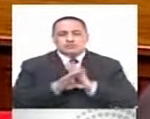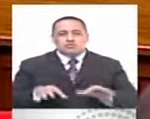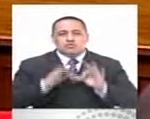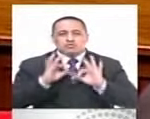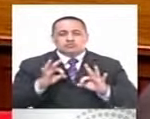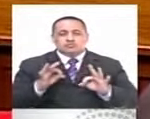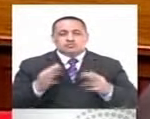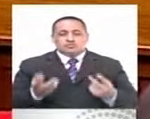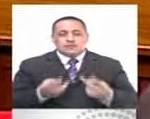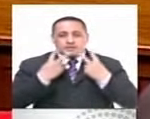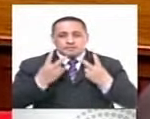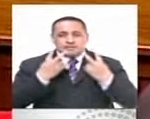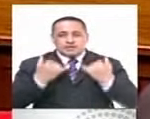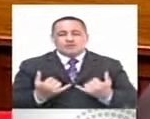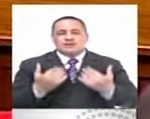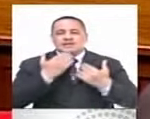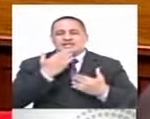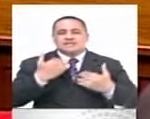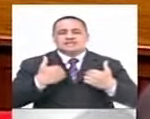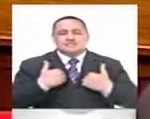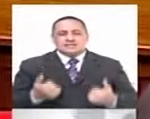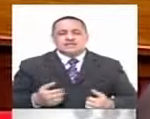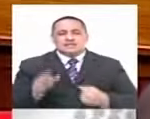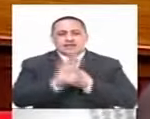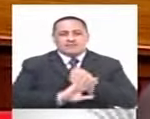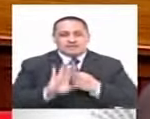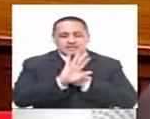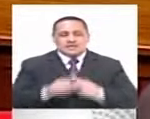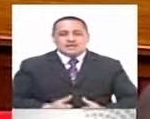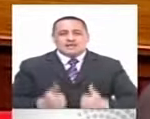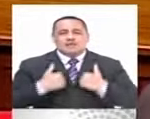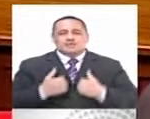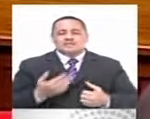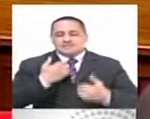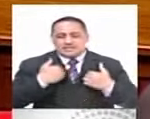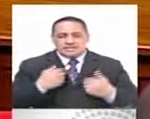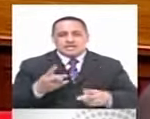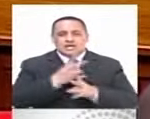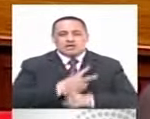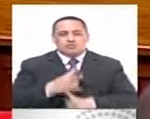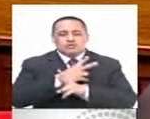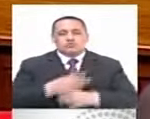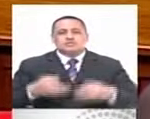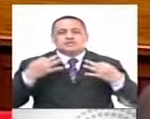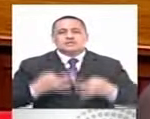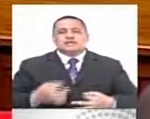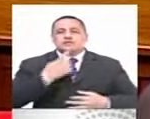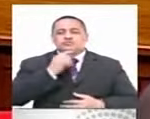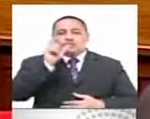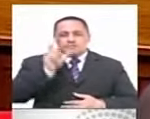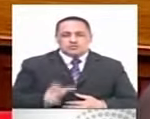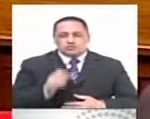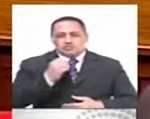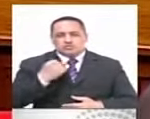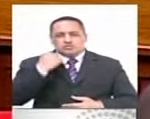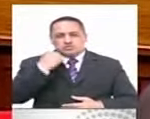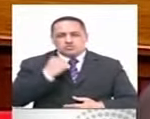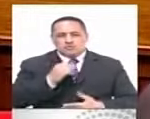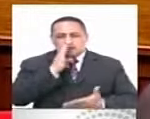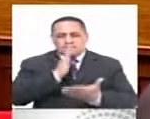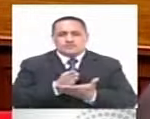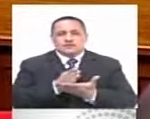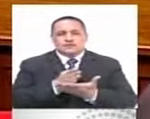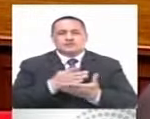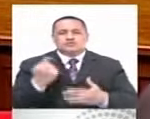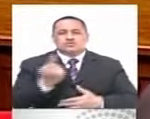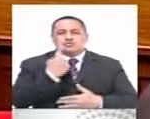precisamente quien tiene que defender nuestra vida y tiene que cuidar nuestra integridad es una persona duramente cuestionada, no